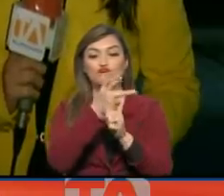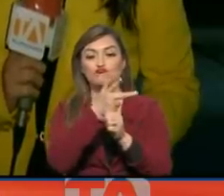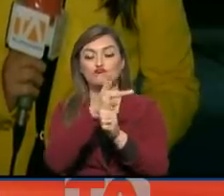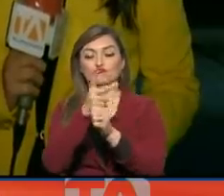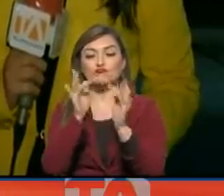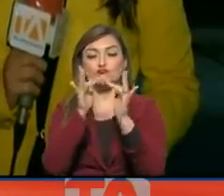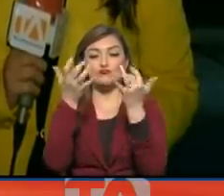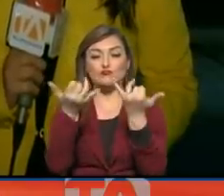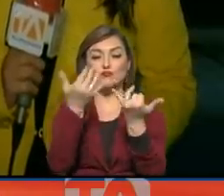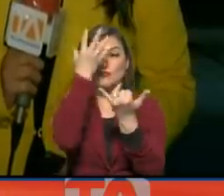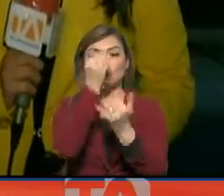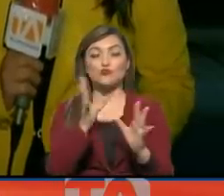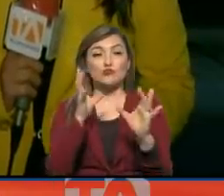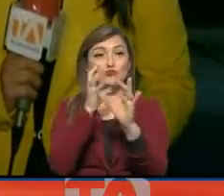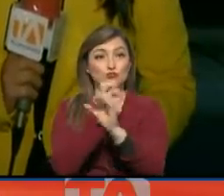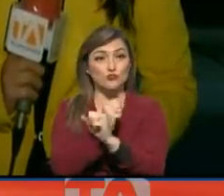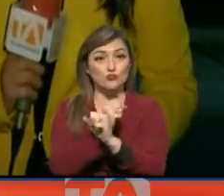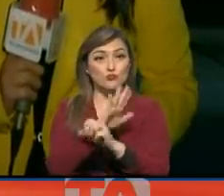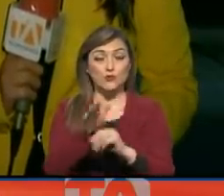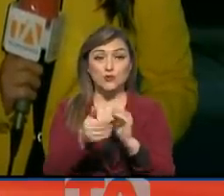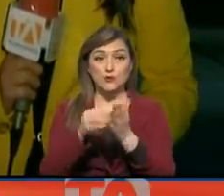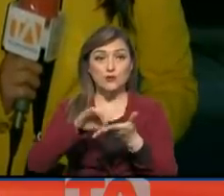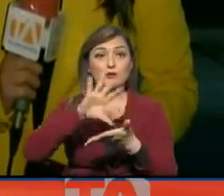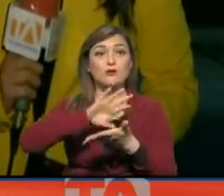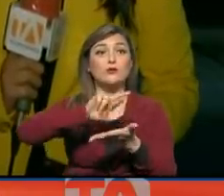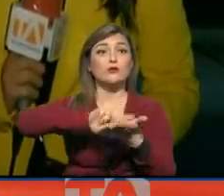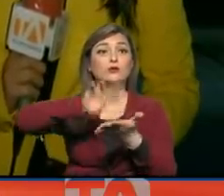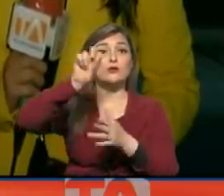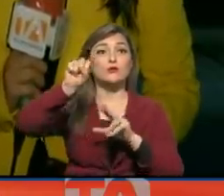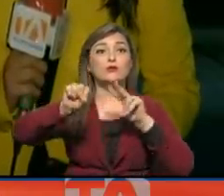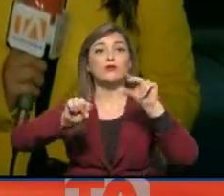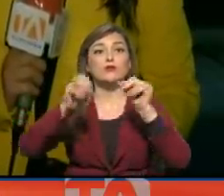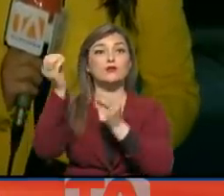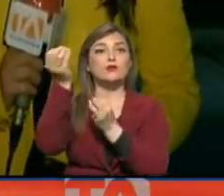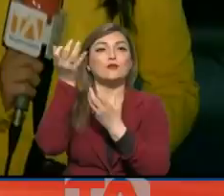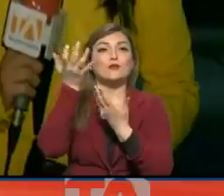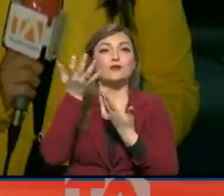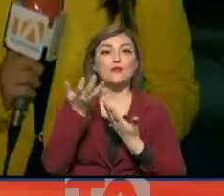Andrea, muy buenas noches. Se instaló nuevamente la sesión. Cuéntanos.